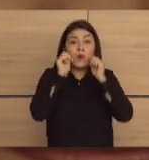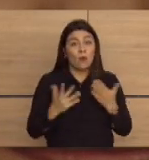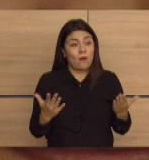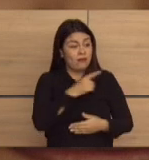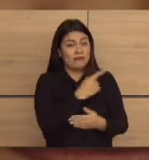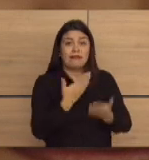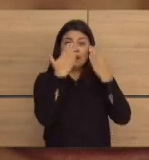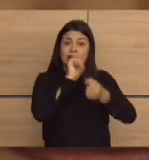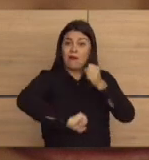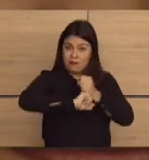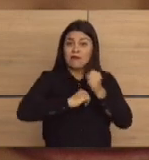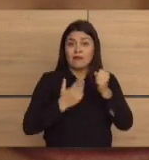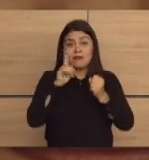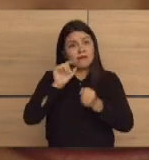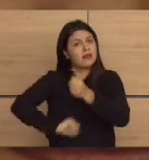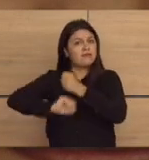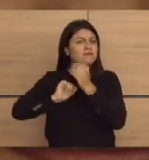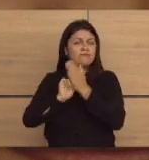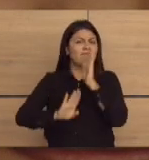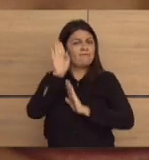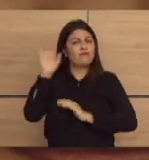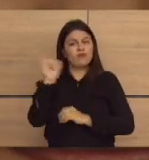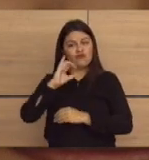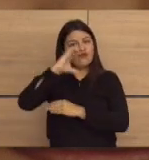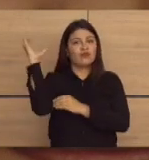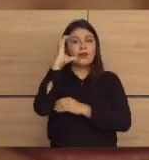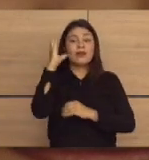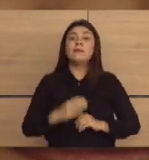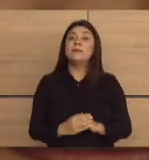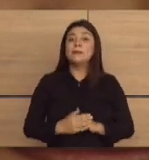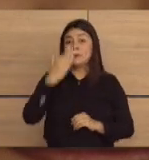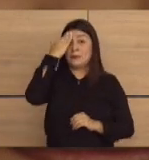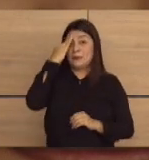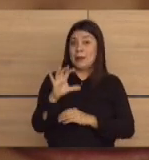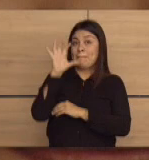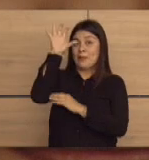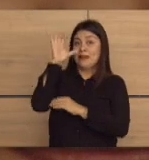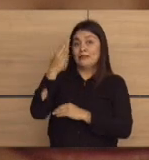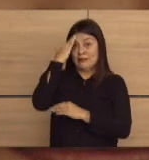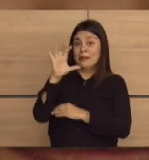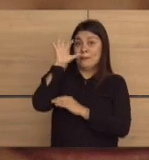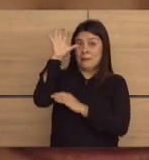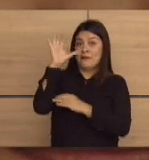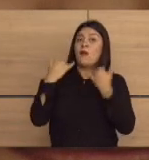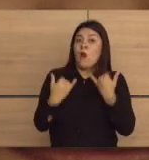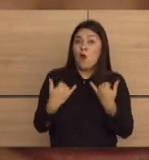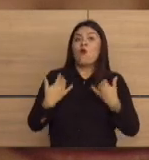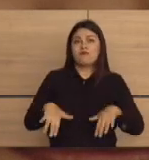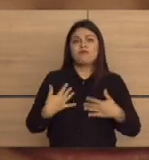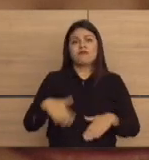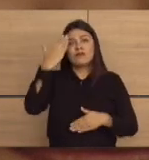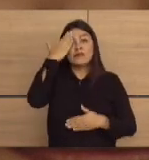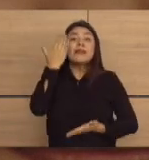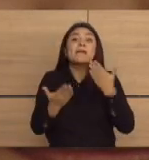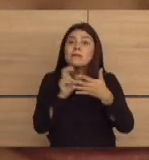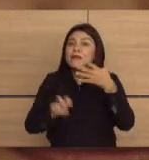elemento fundamental para el desarrollo del país. Cada país hoy en día es medido por el nivel